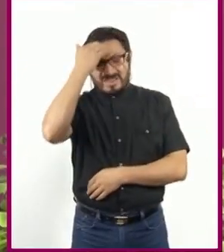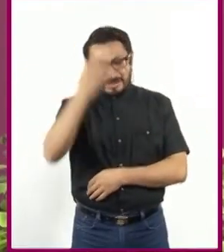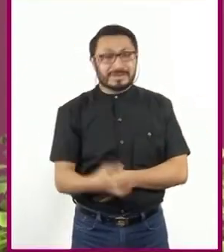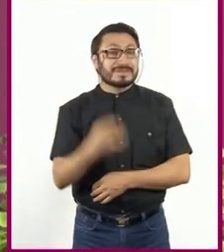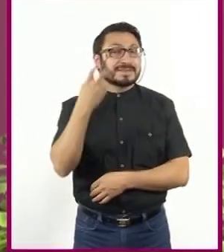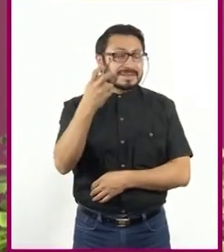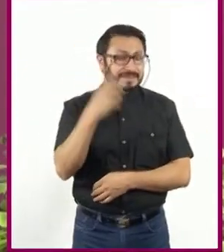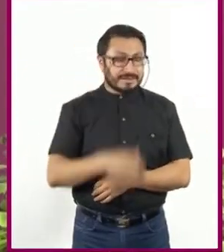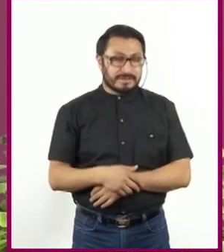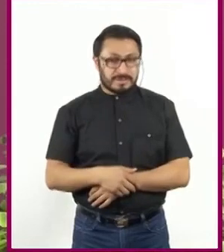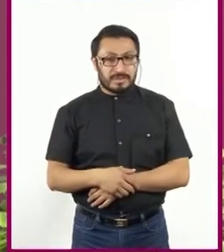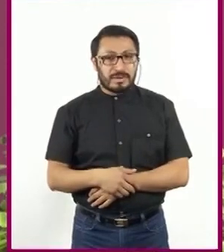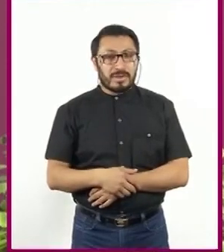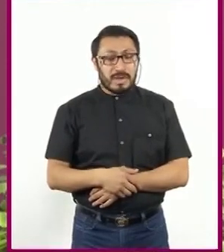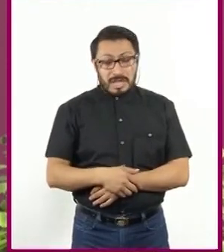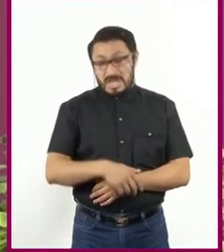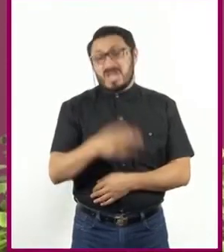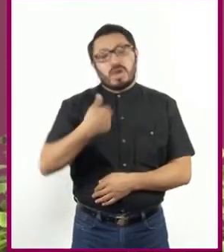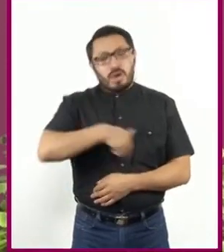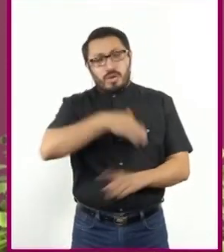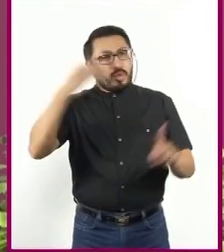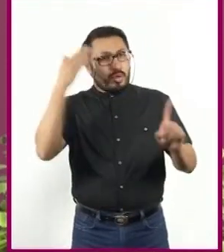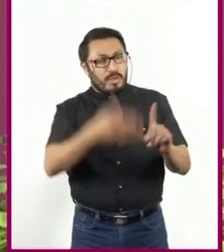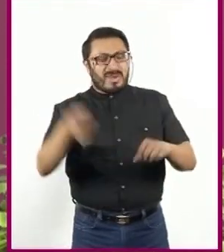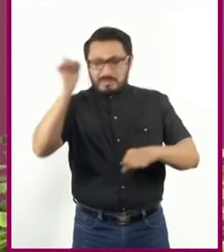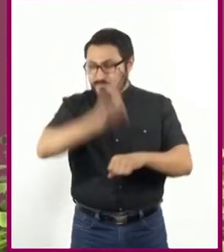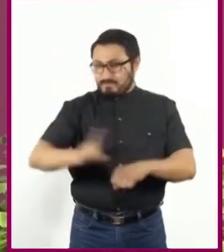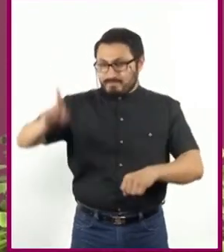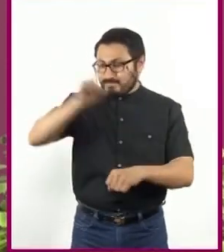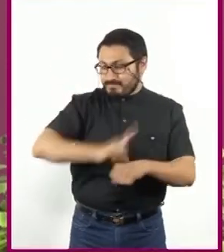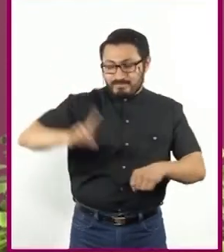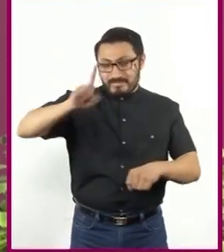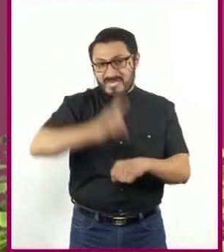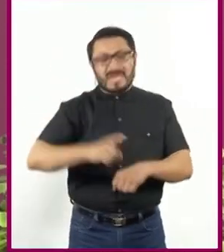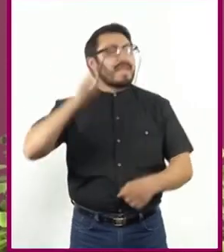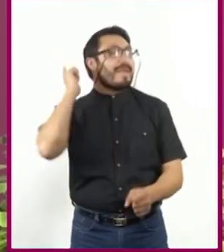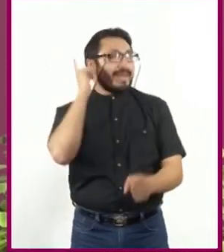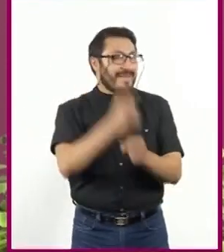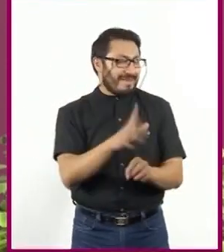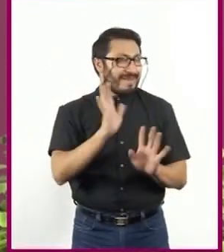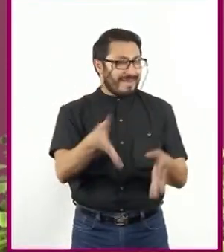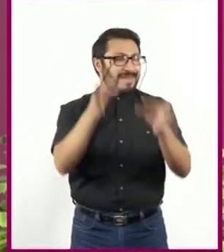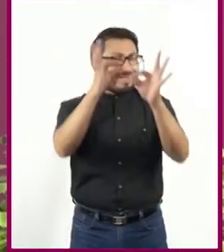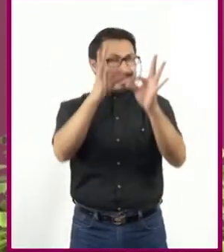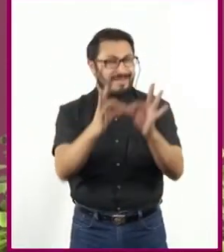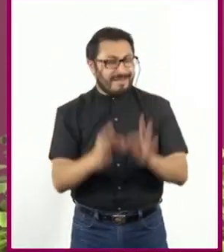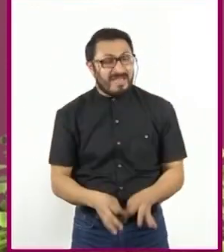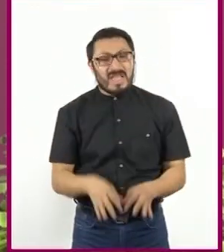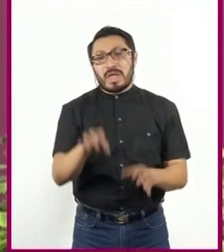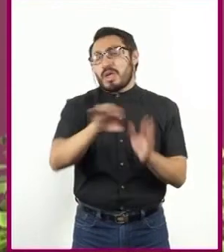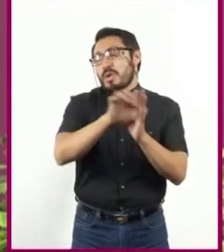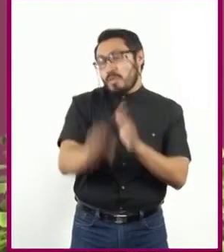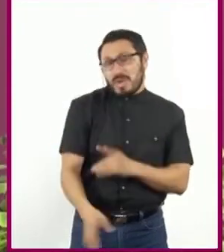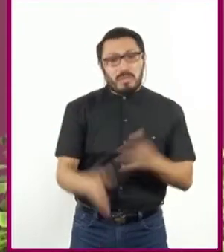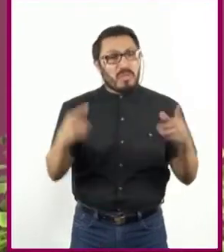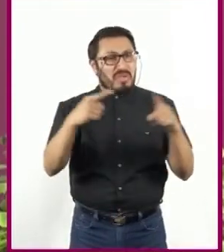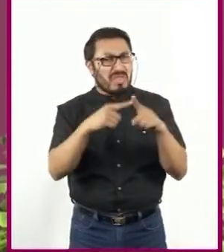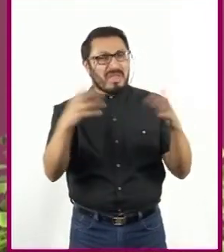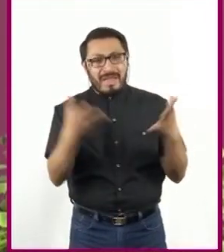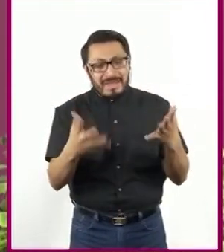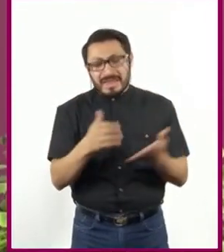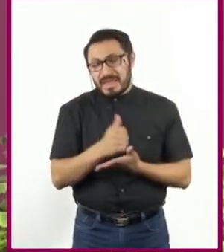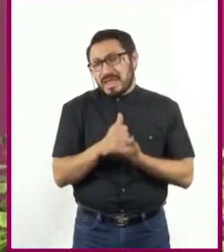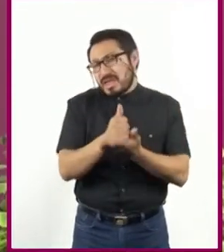razón, pónganse retos diarios y reconozcan cuando los cumplan, ya sea hacer sus tareas, ayudar